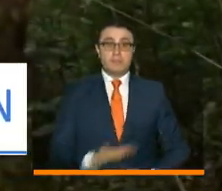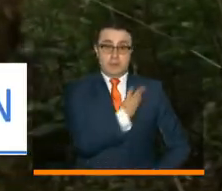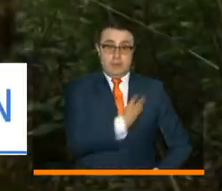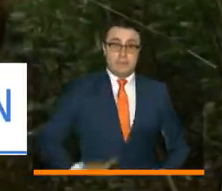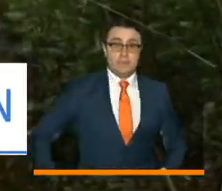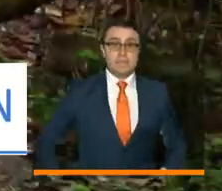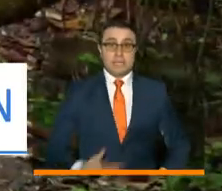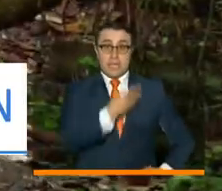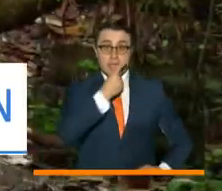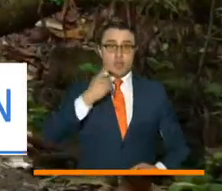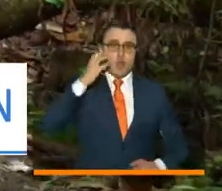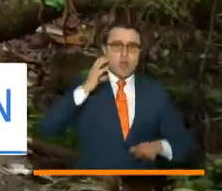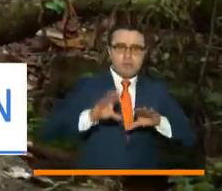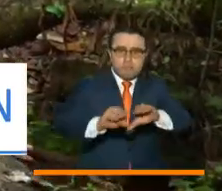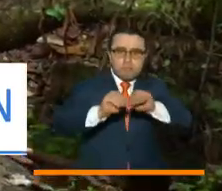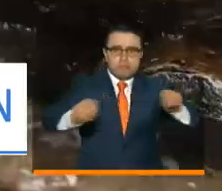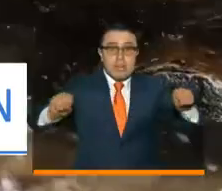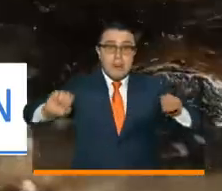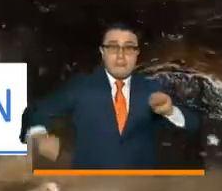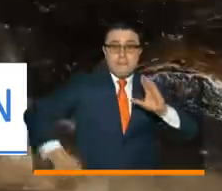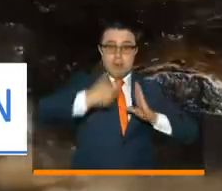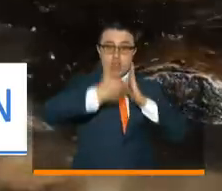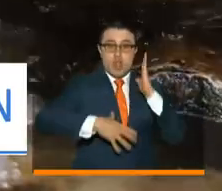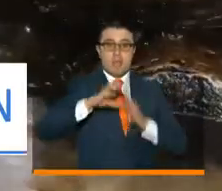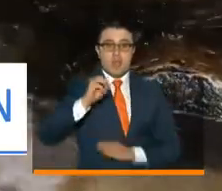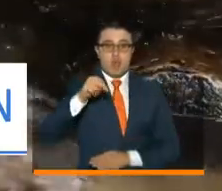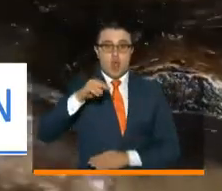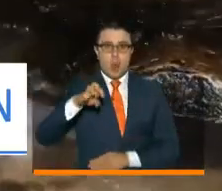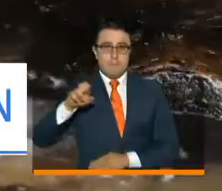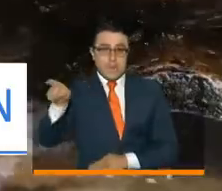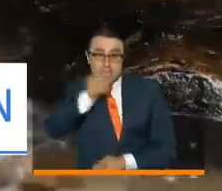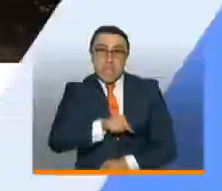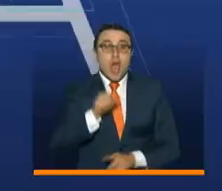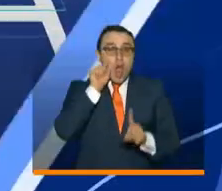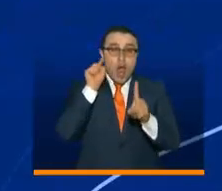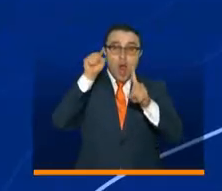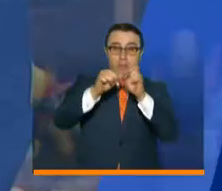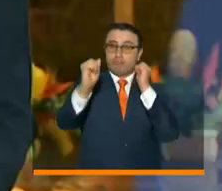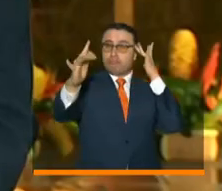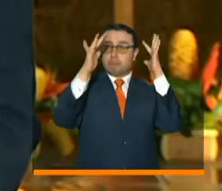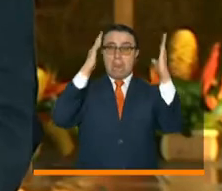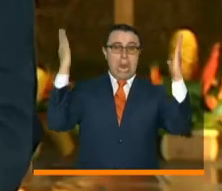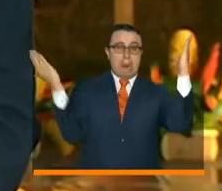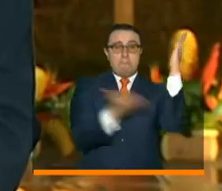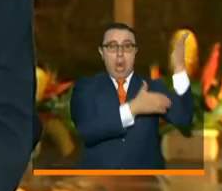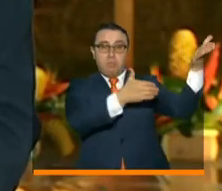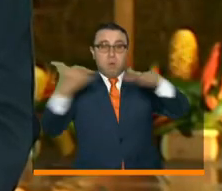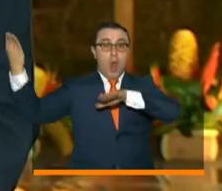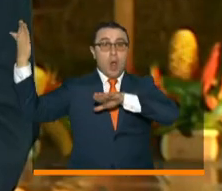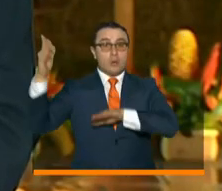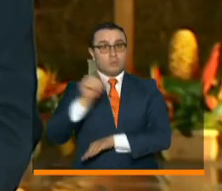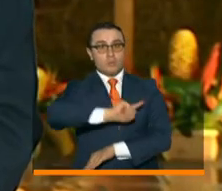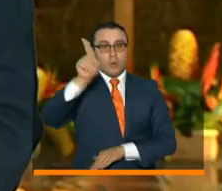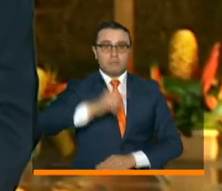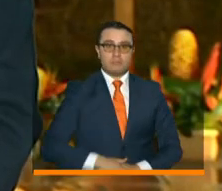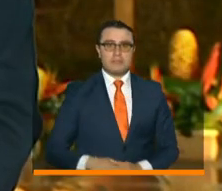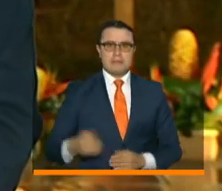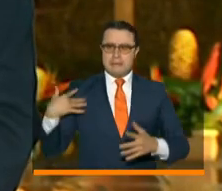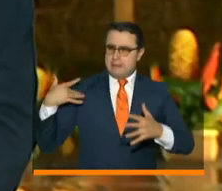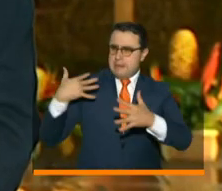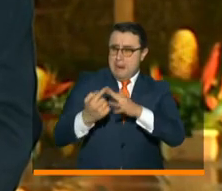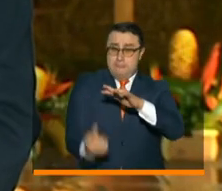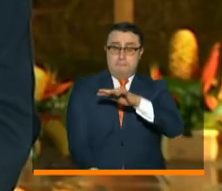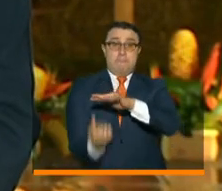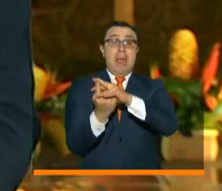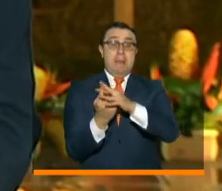Presidente Duque anuncia primer COMPES contra la deforestación en el país. La primera política pública